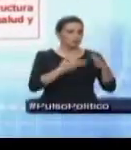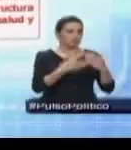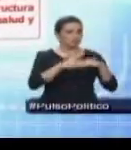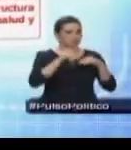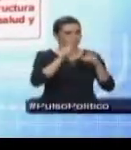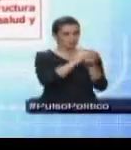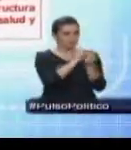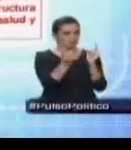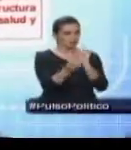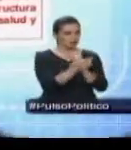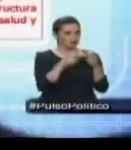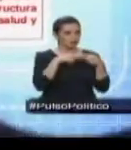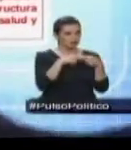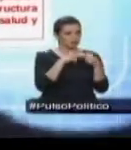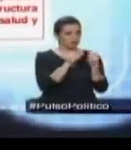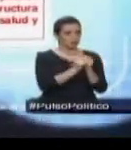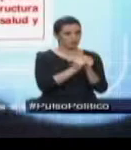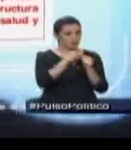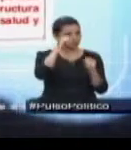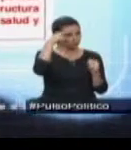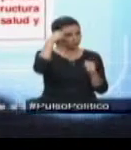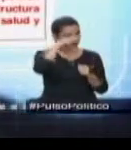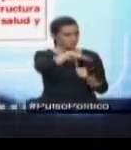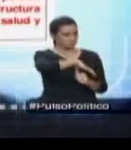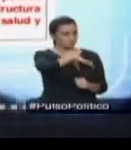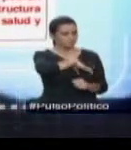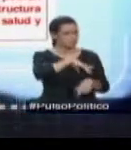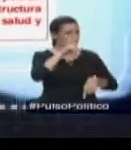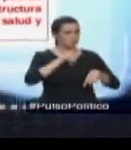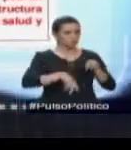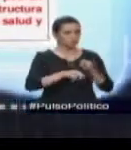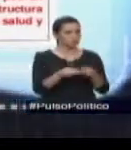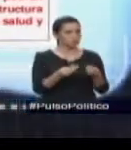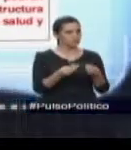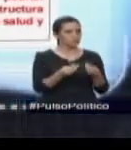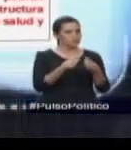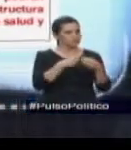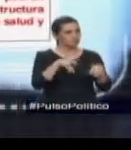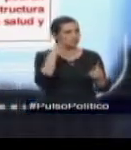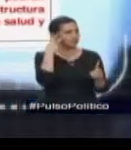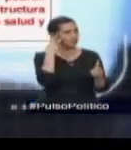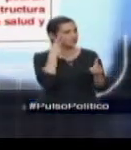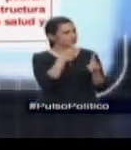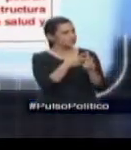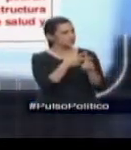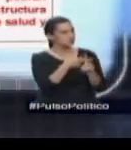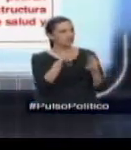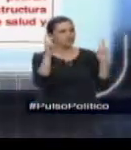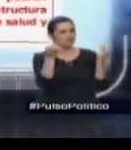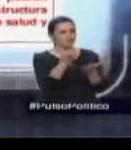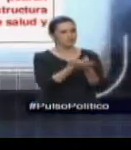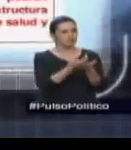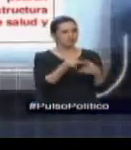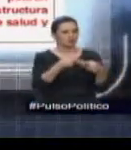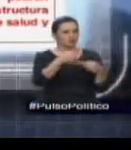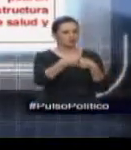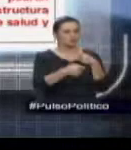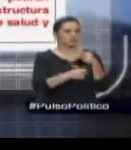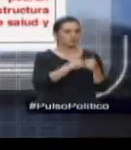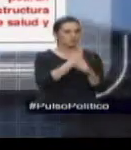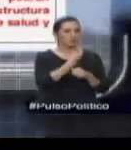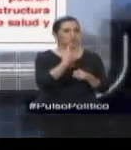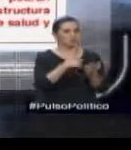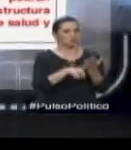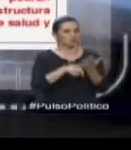relacionada con los gobiernos autónomos descentralizados no podemos perder de vista el tema económico el próximo año ha dicho el propio